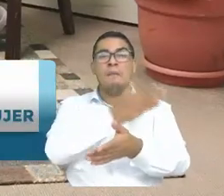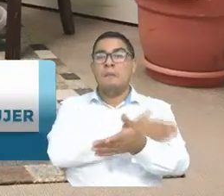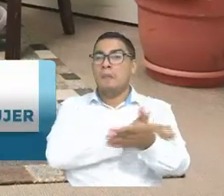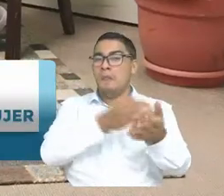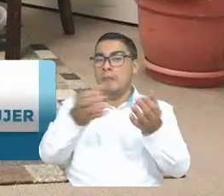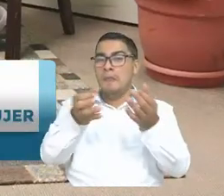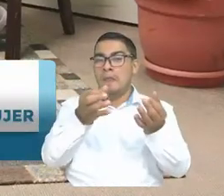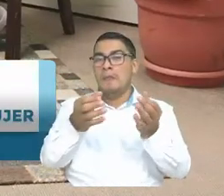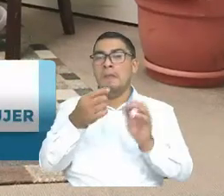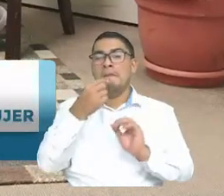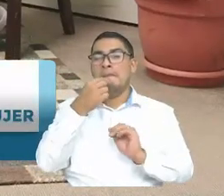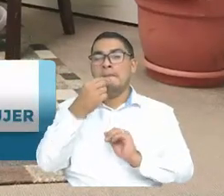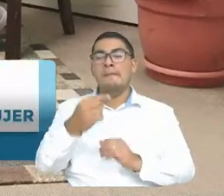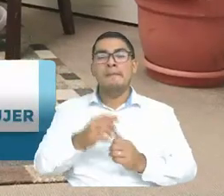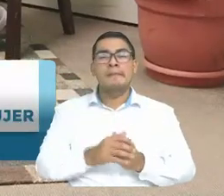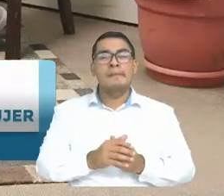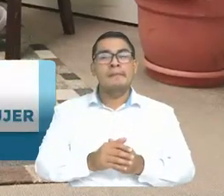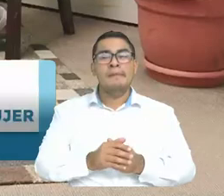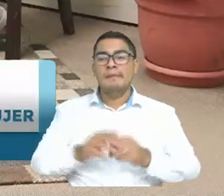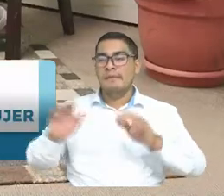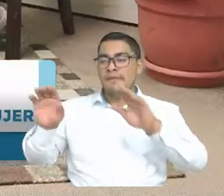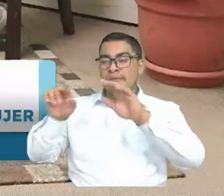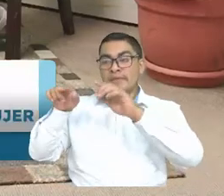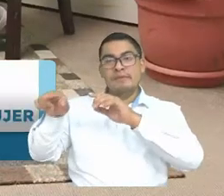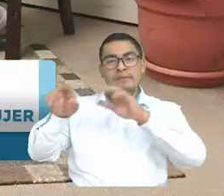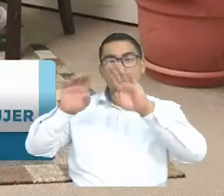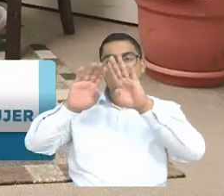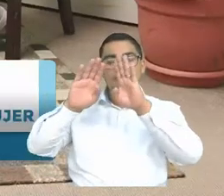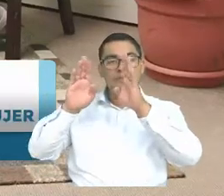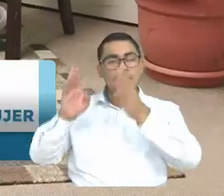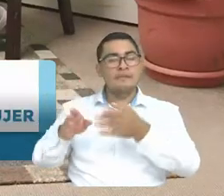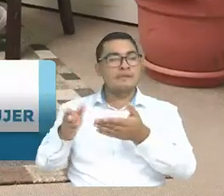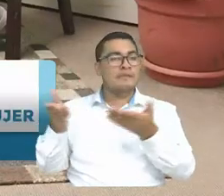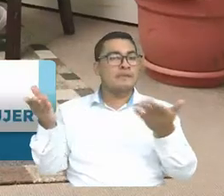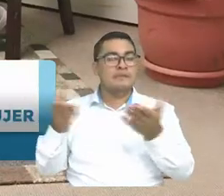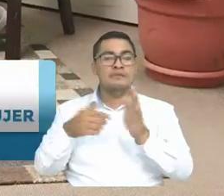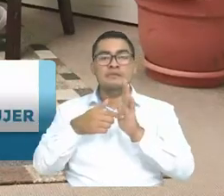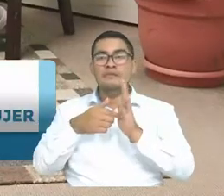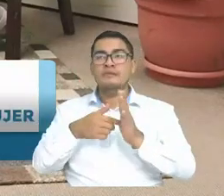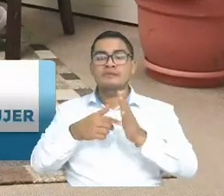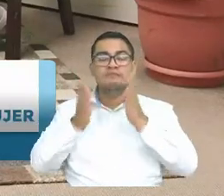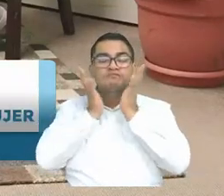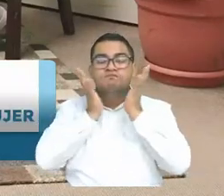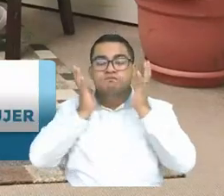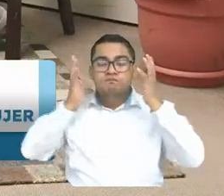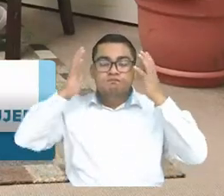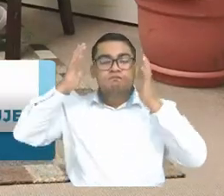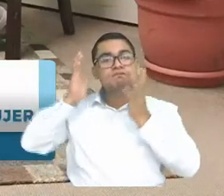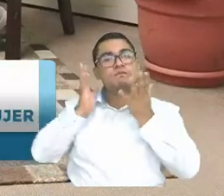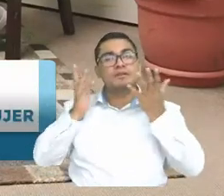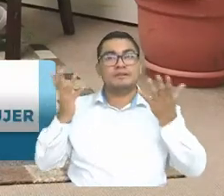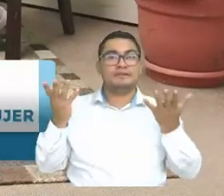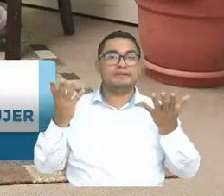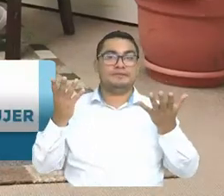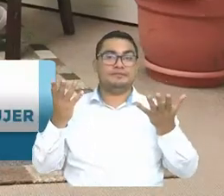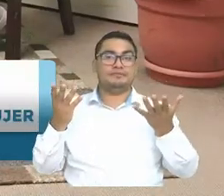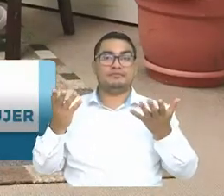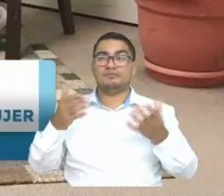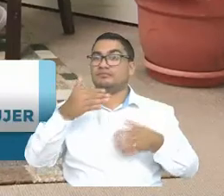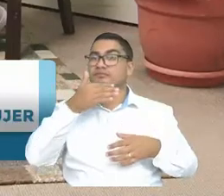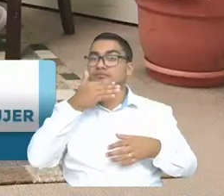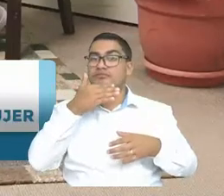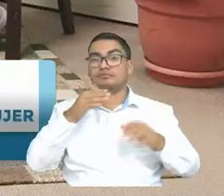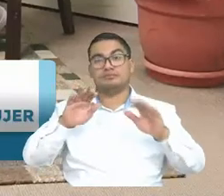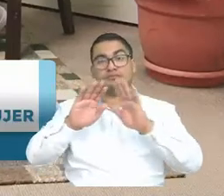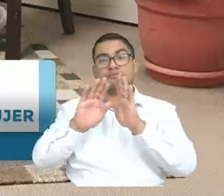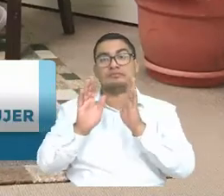Dolor de cabeza muy intenso y la mujer se está poniendo, por decirlo así, hinchada, como normalmente decimos, ¿verdad? Entonces la mujer